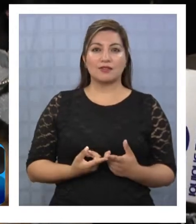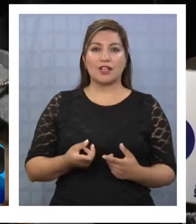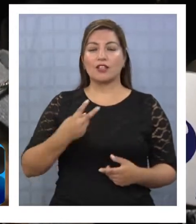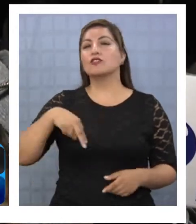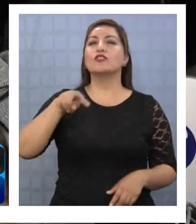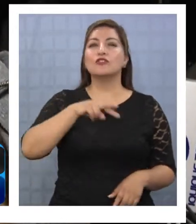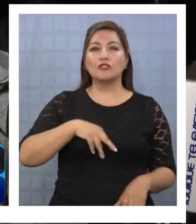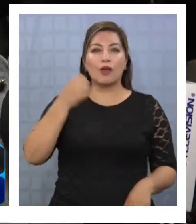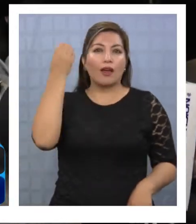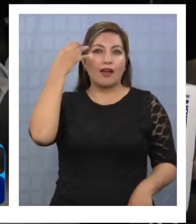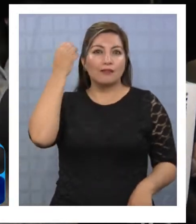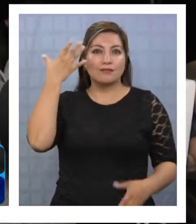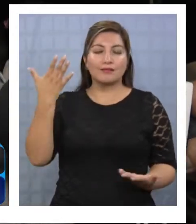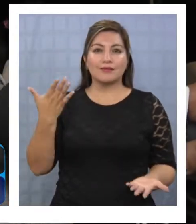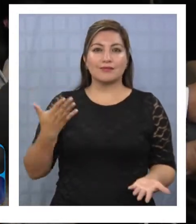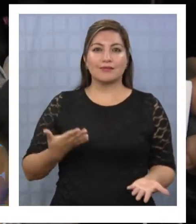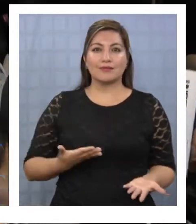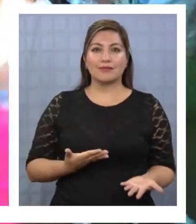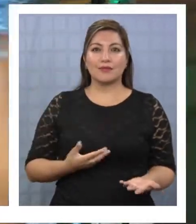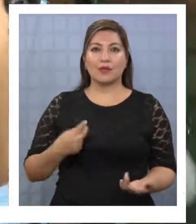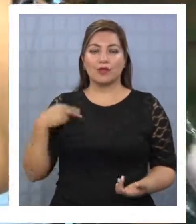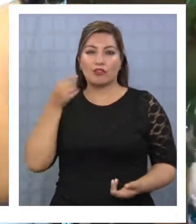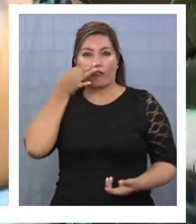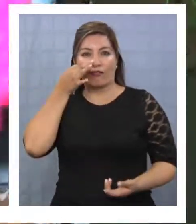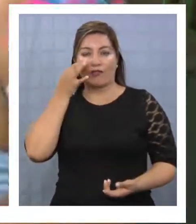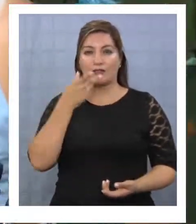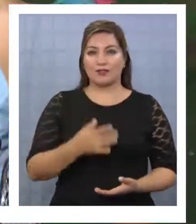interioriza más cuando viene a verlo.